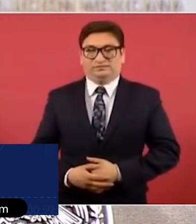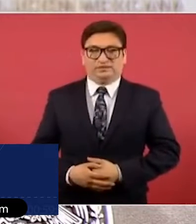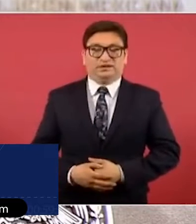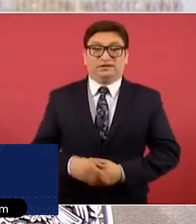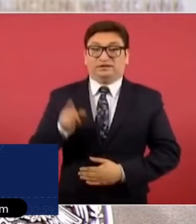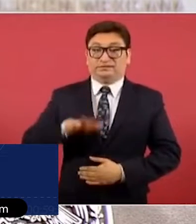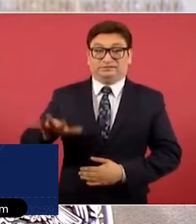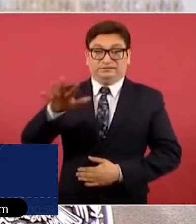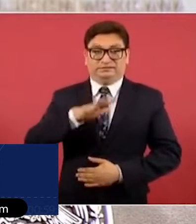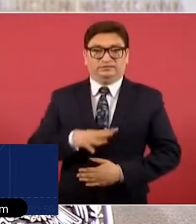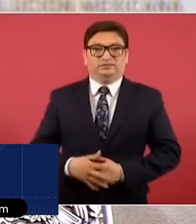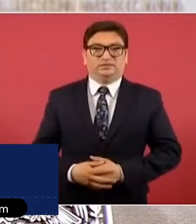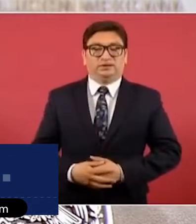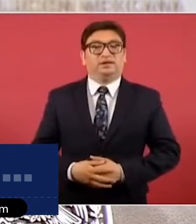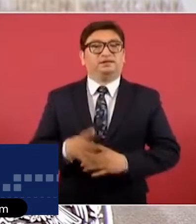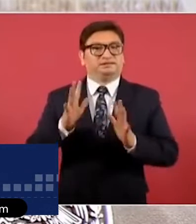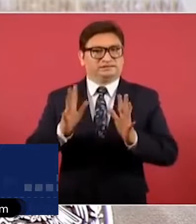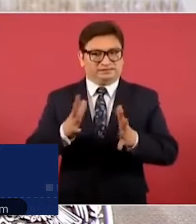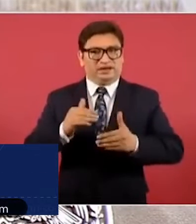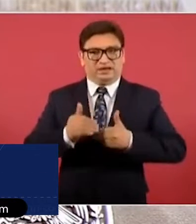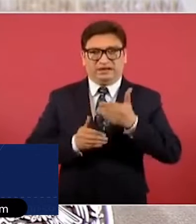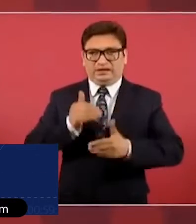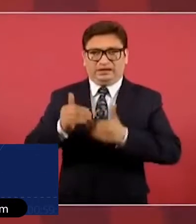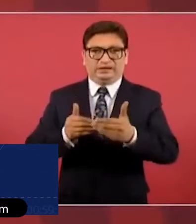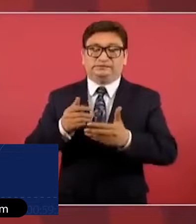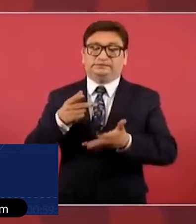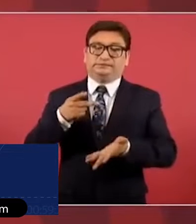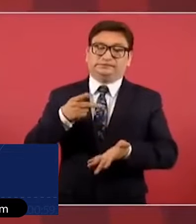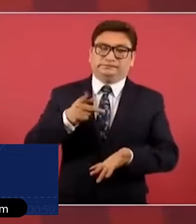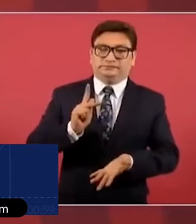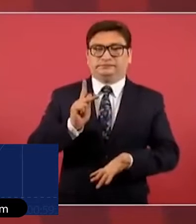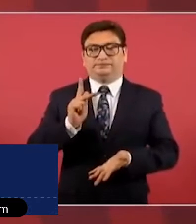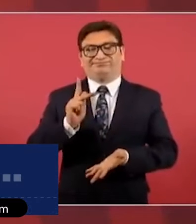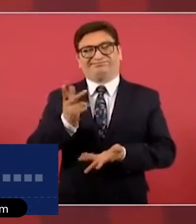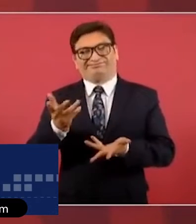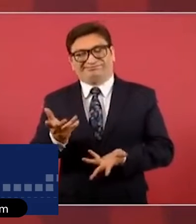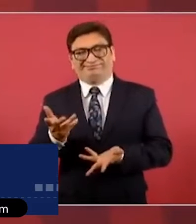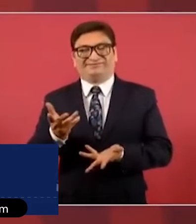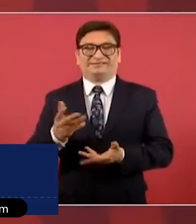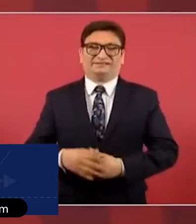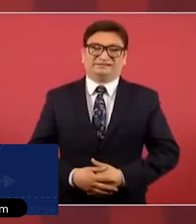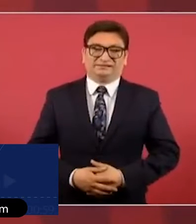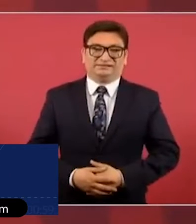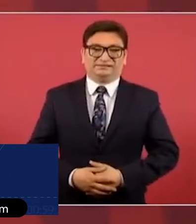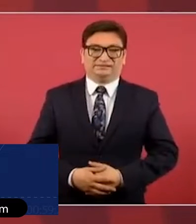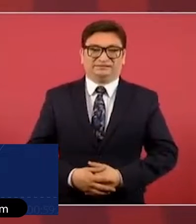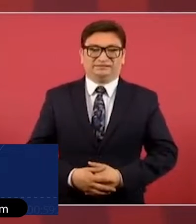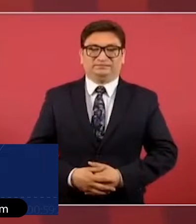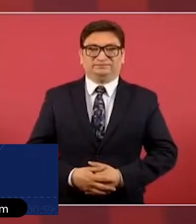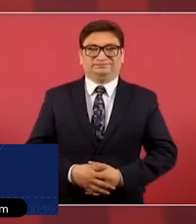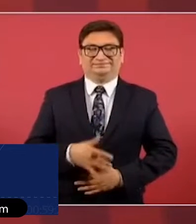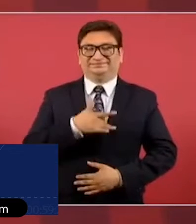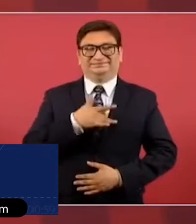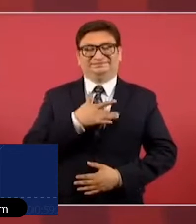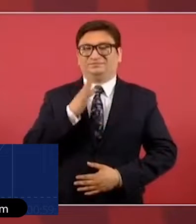ya se iba avanzando pero se tuvo la